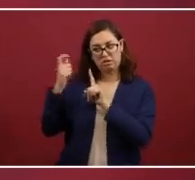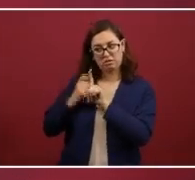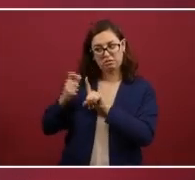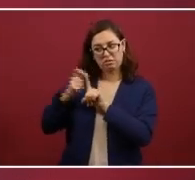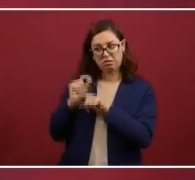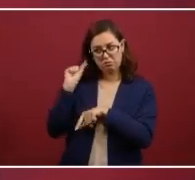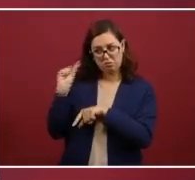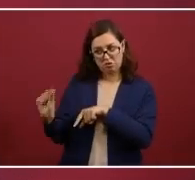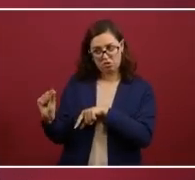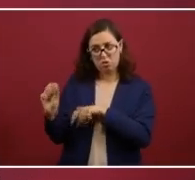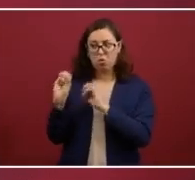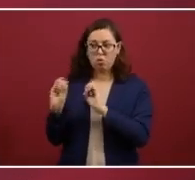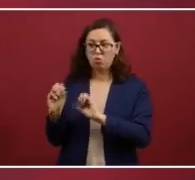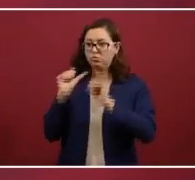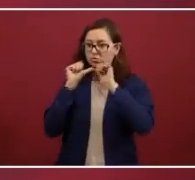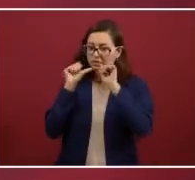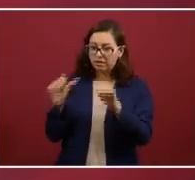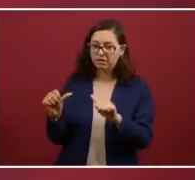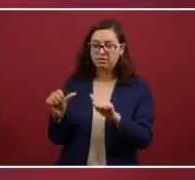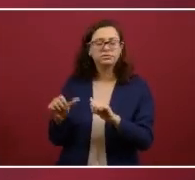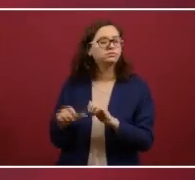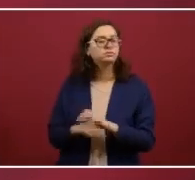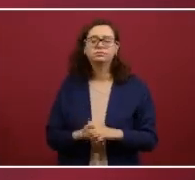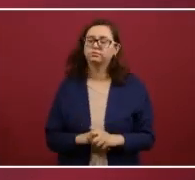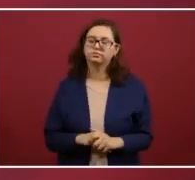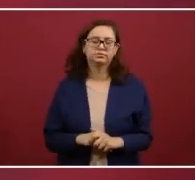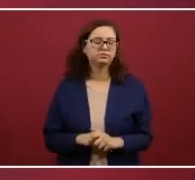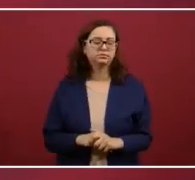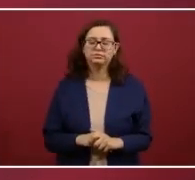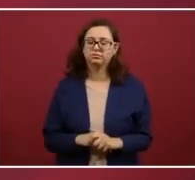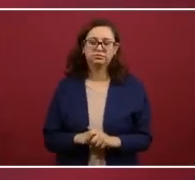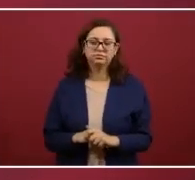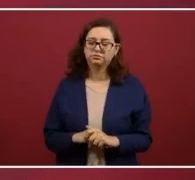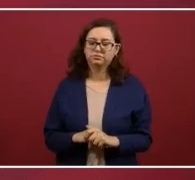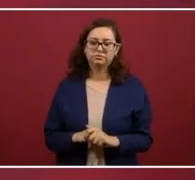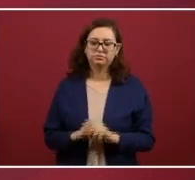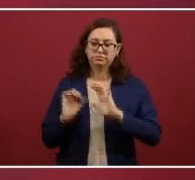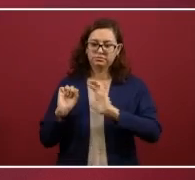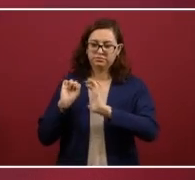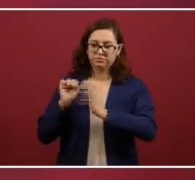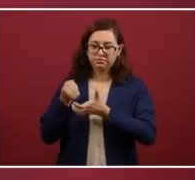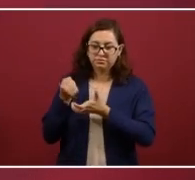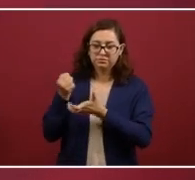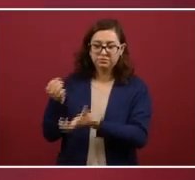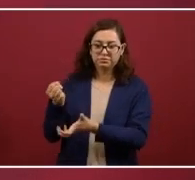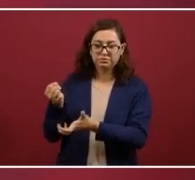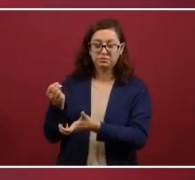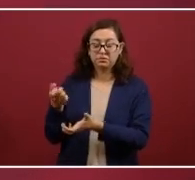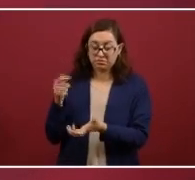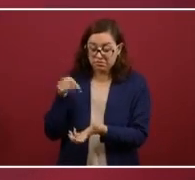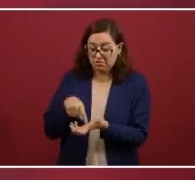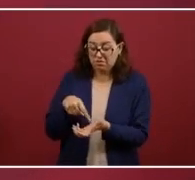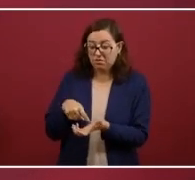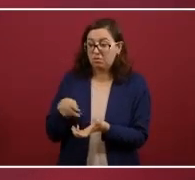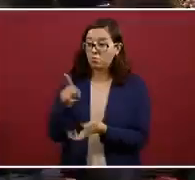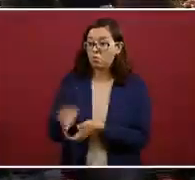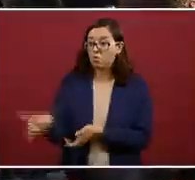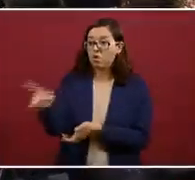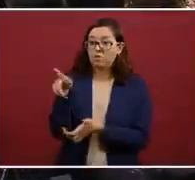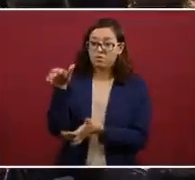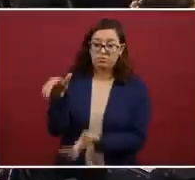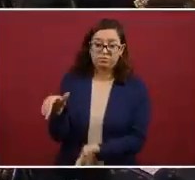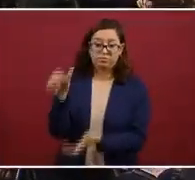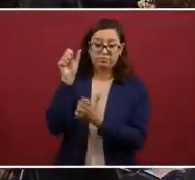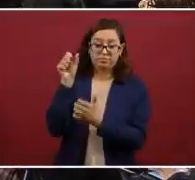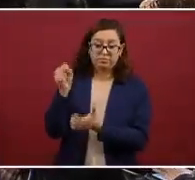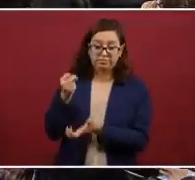gobierno. No es entregar recursos que son de todo el pueblo